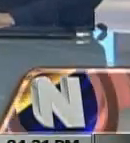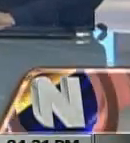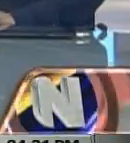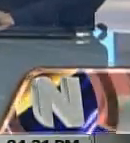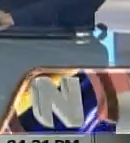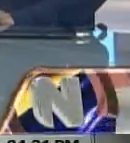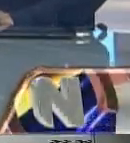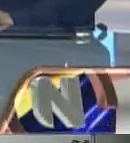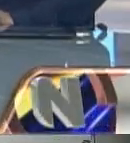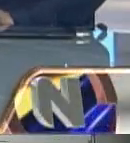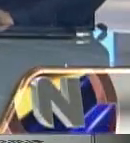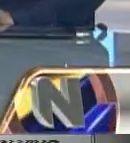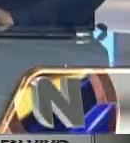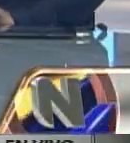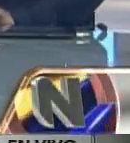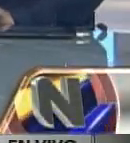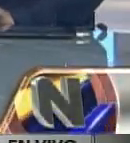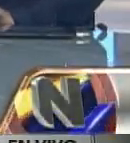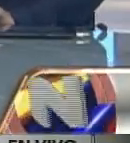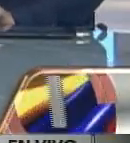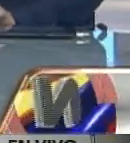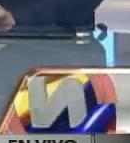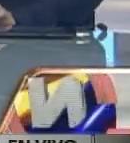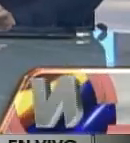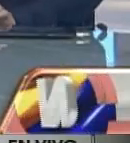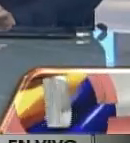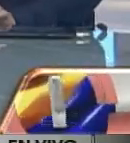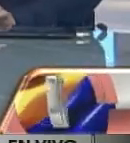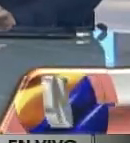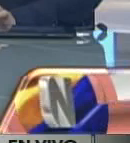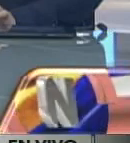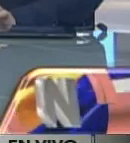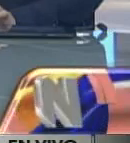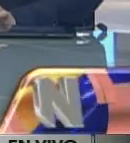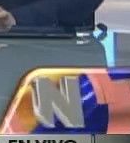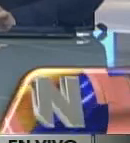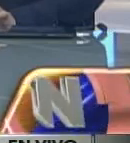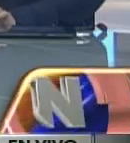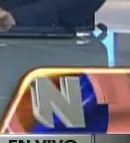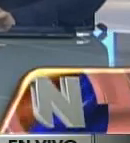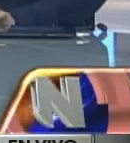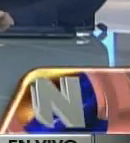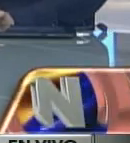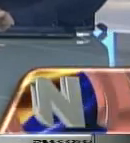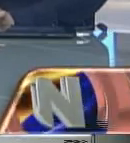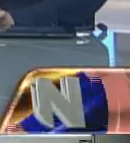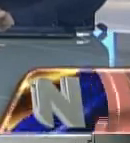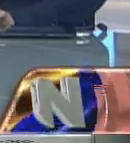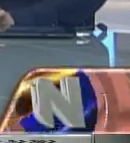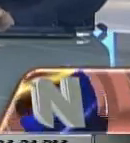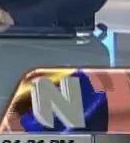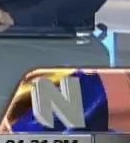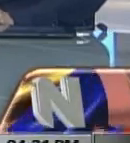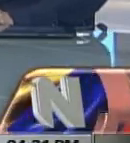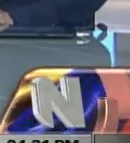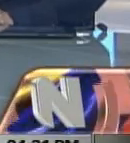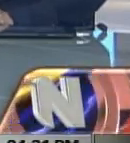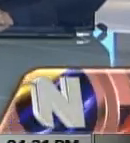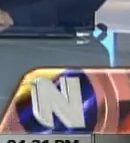Bien, amigos de Venezolana de Televisión, era la puesta en marcha de la automatización de la empresa de producción social